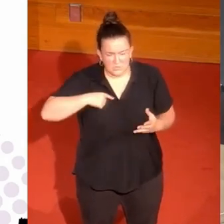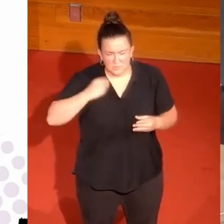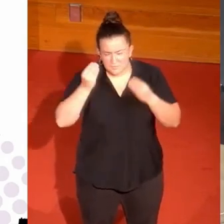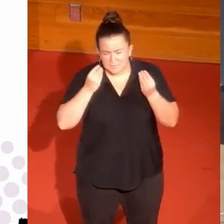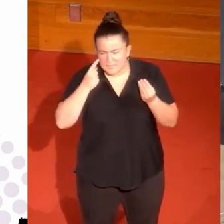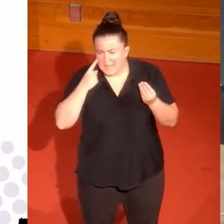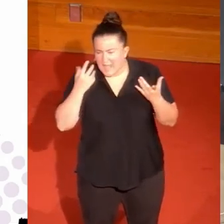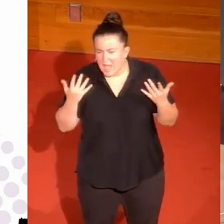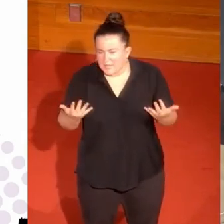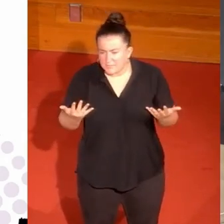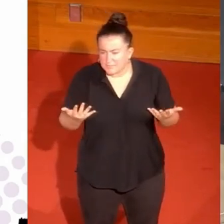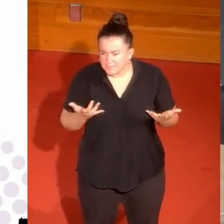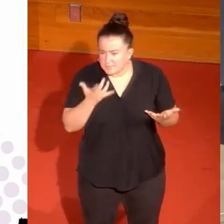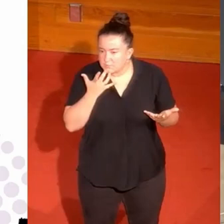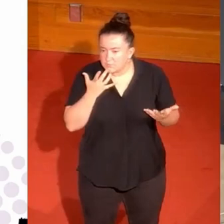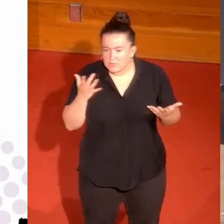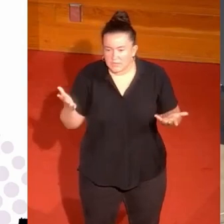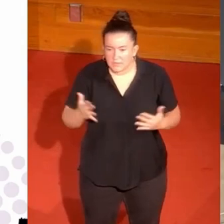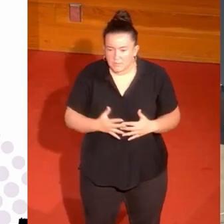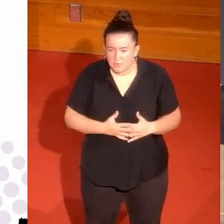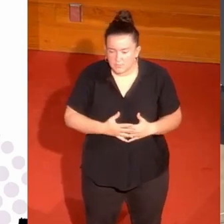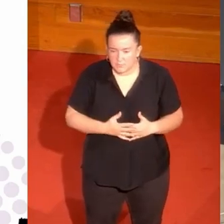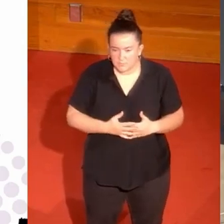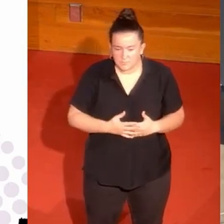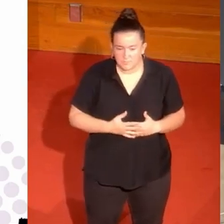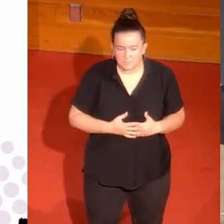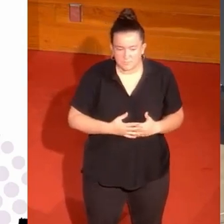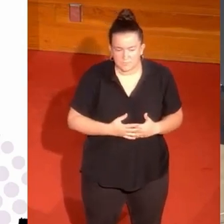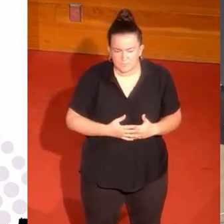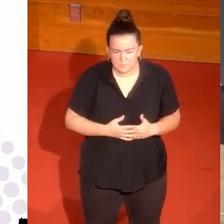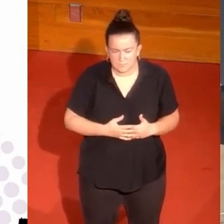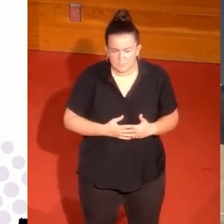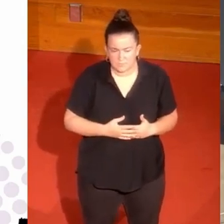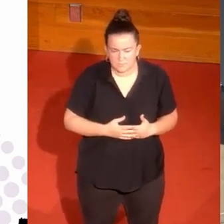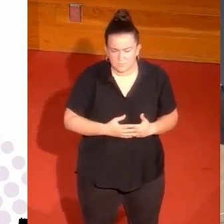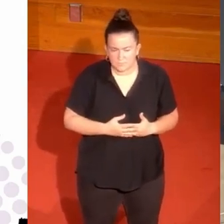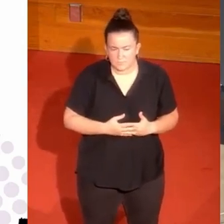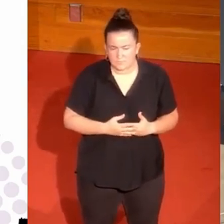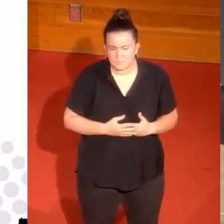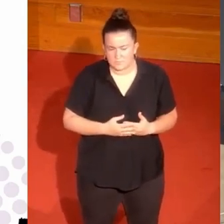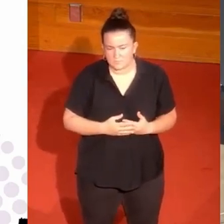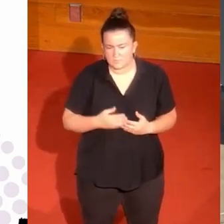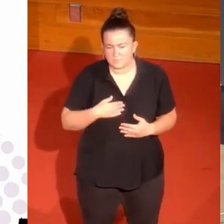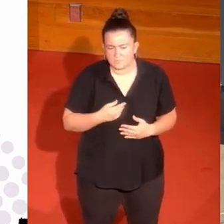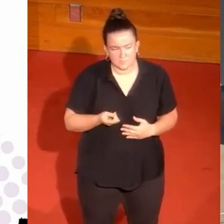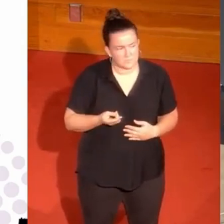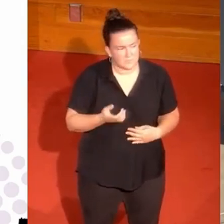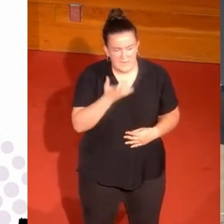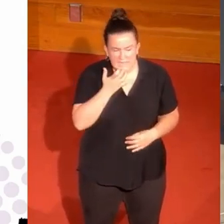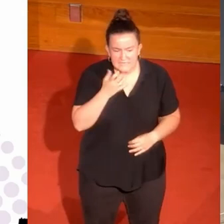por ejemplo qué opinabas de si al podría ser una una un un buen medio de contraste o si